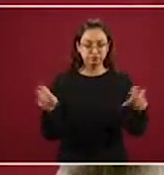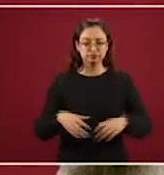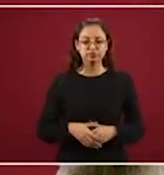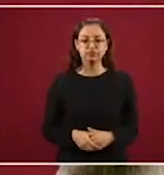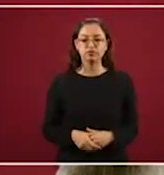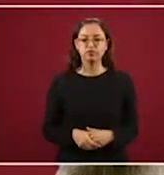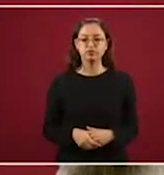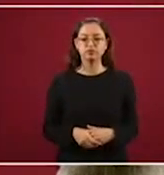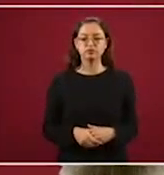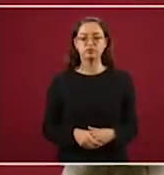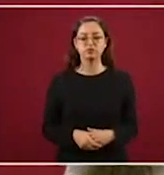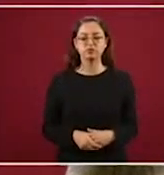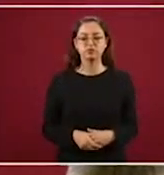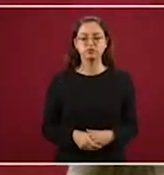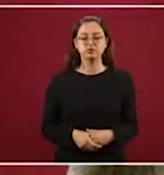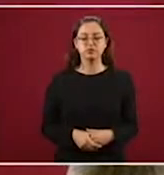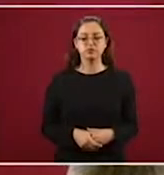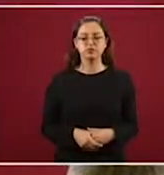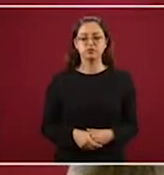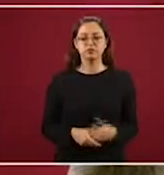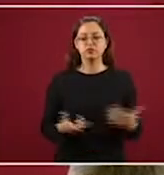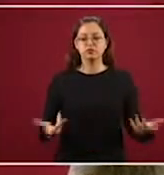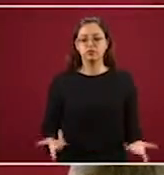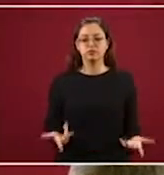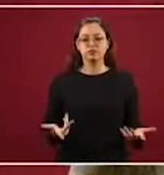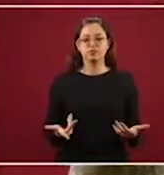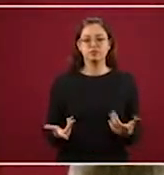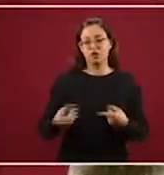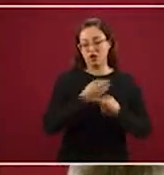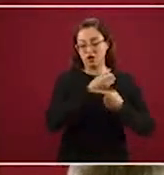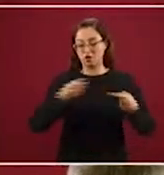la geometría del lenguaje, el poner